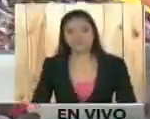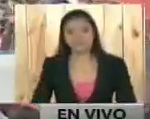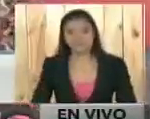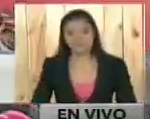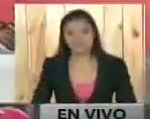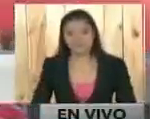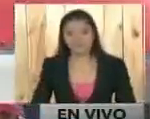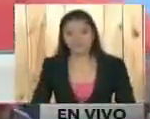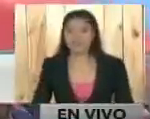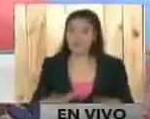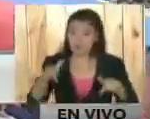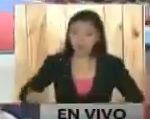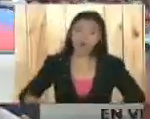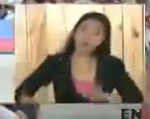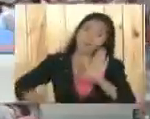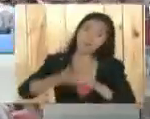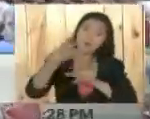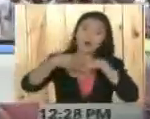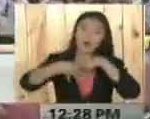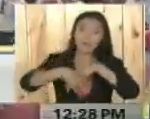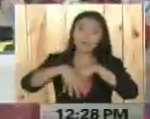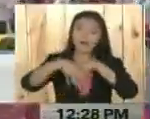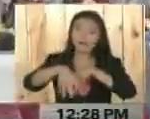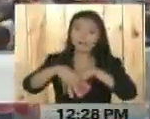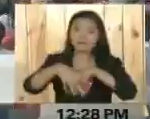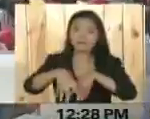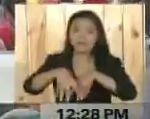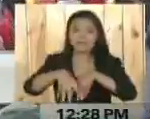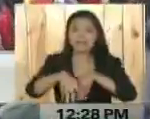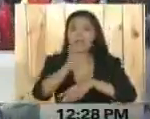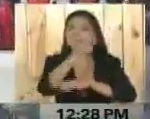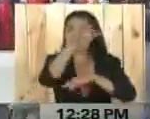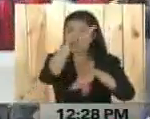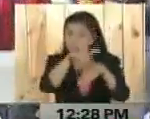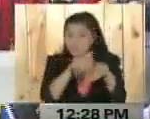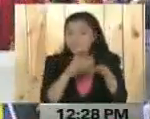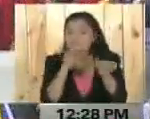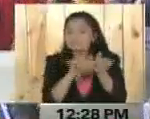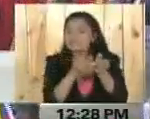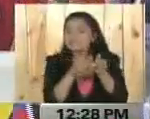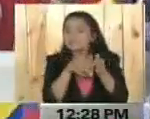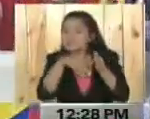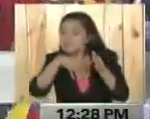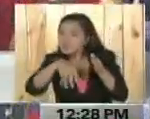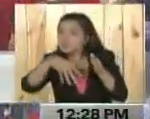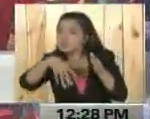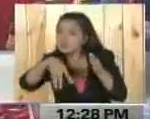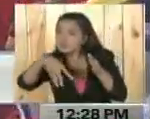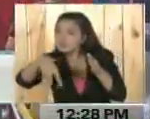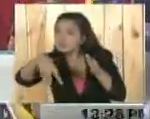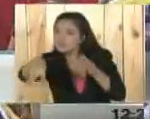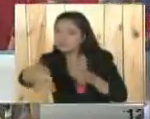Vamos a marchar ahora, hermanos, y le vamos a pasar por la orillita a la Asamblea Nacional.